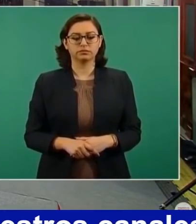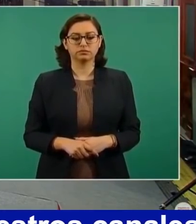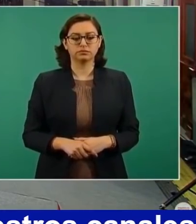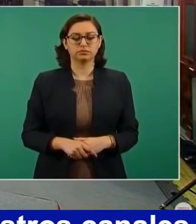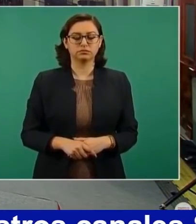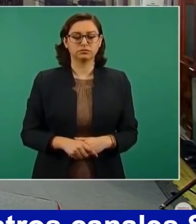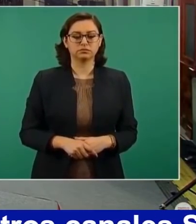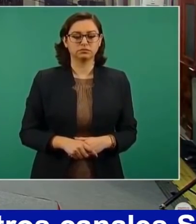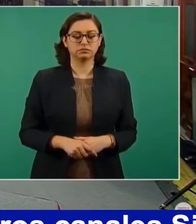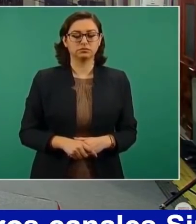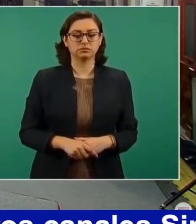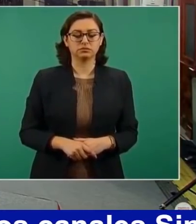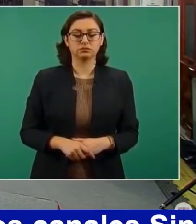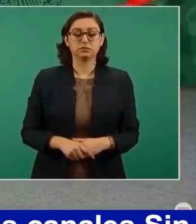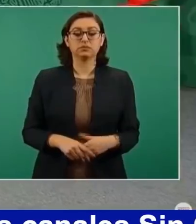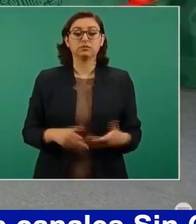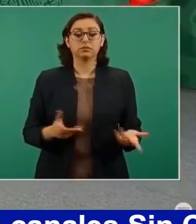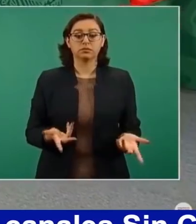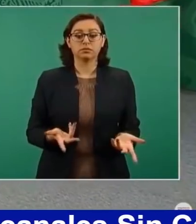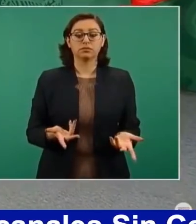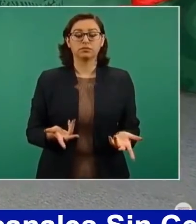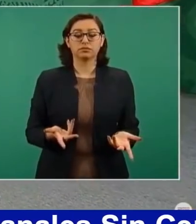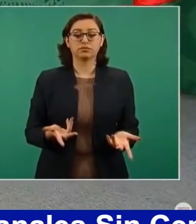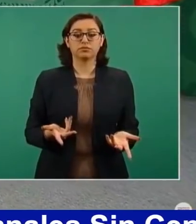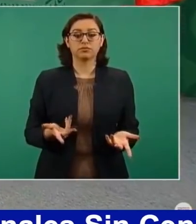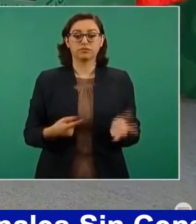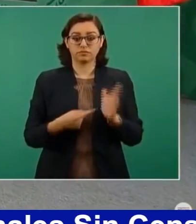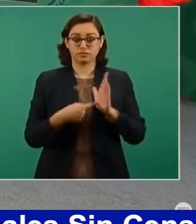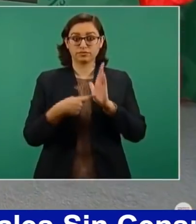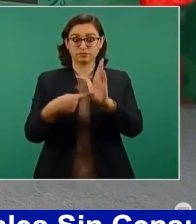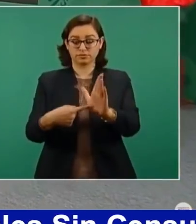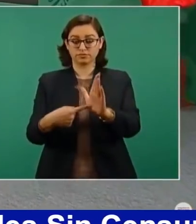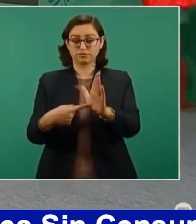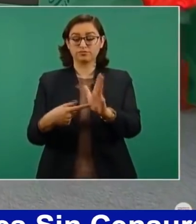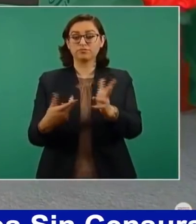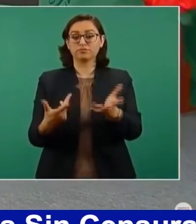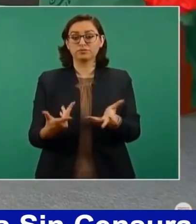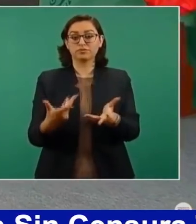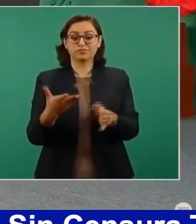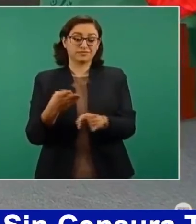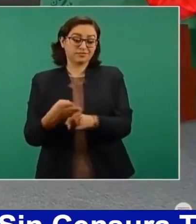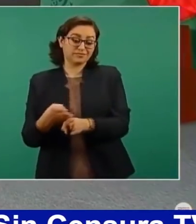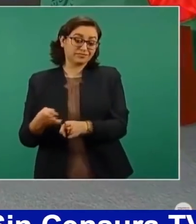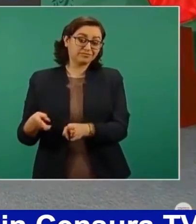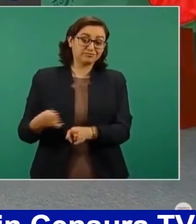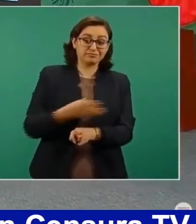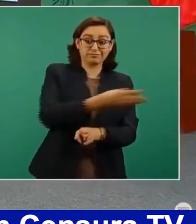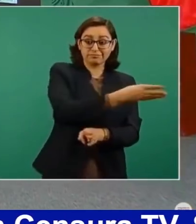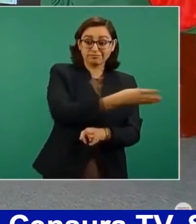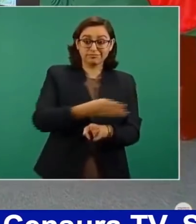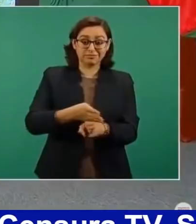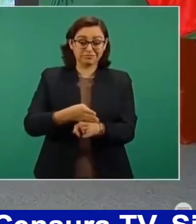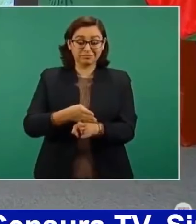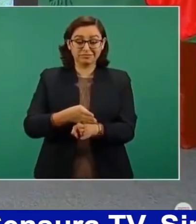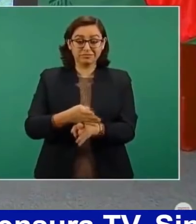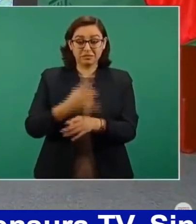se cae el mito de que el aumento del